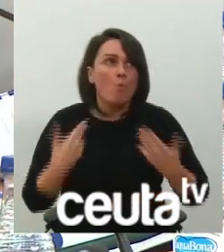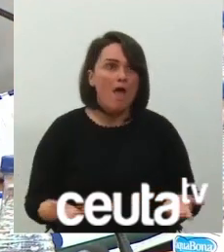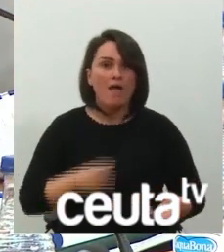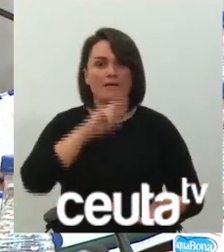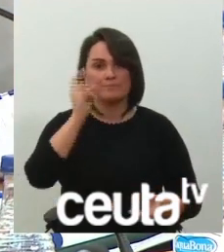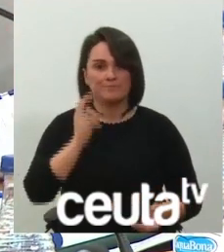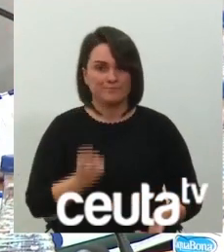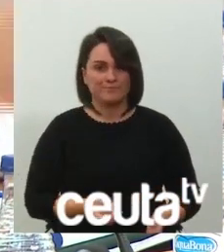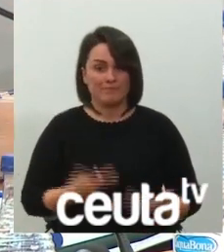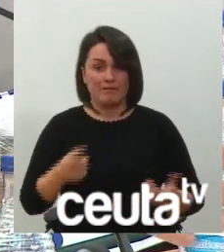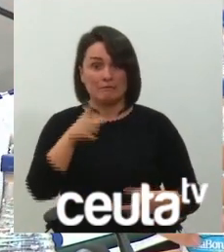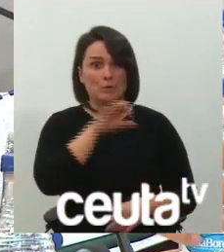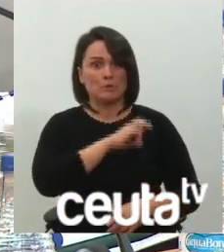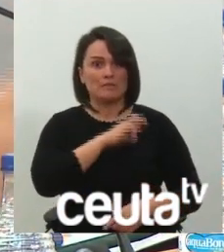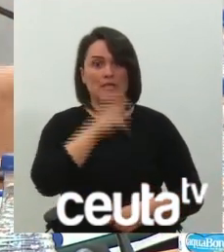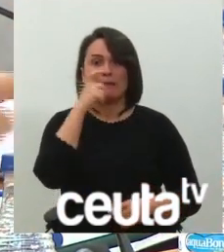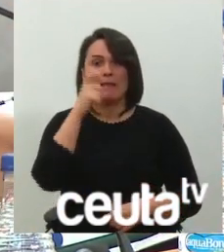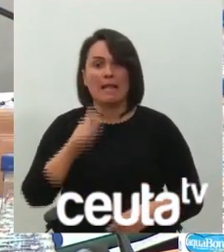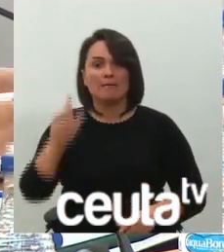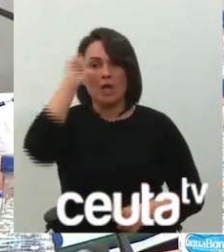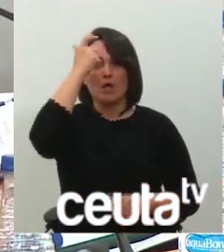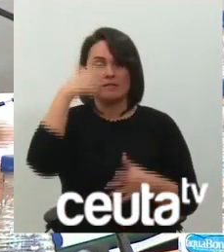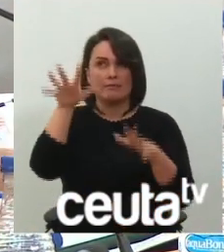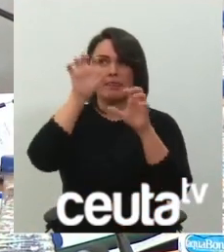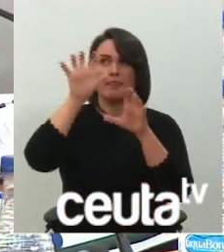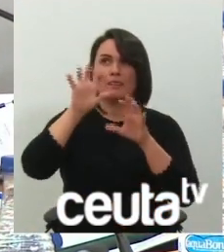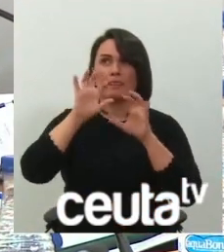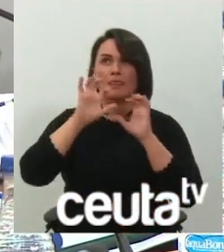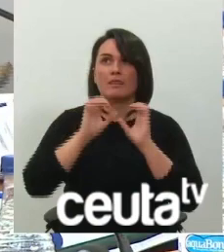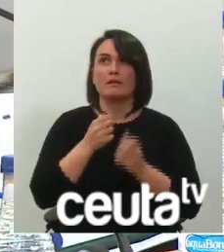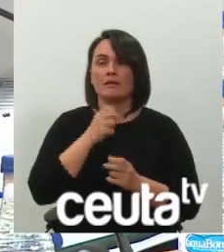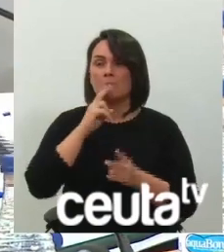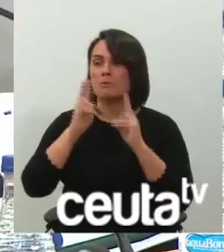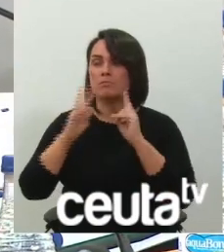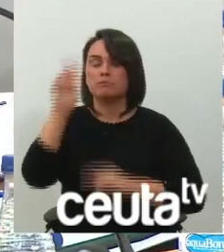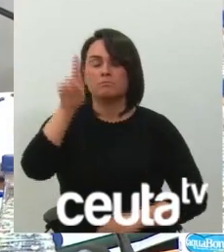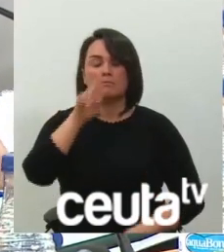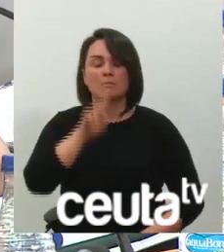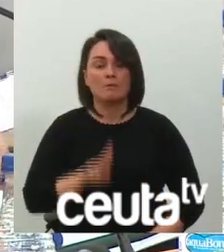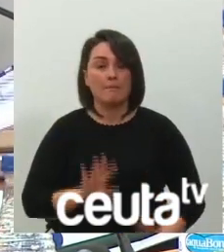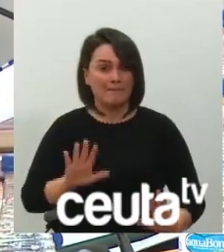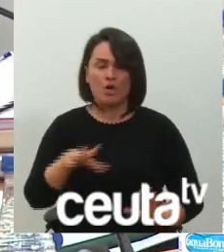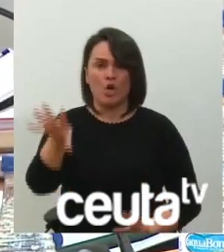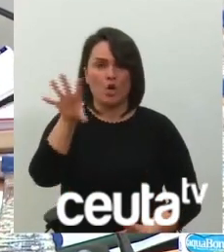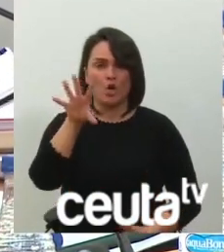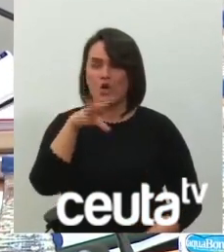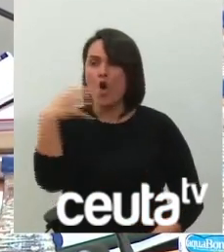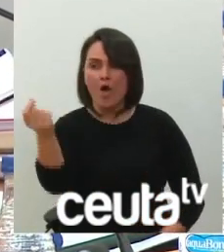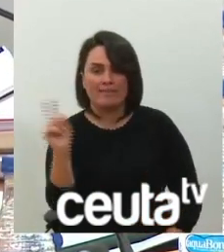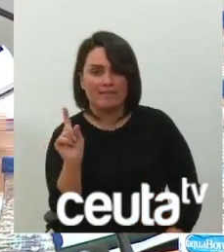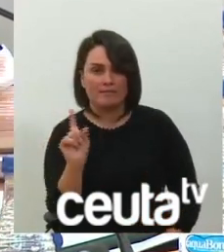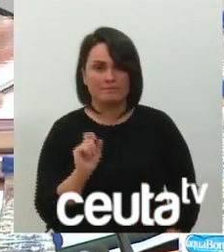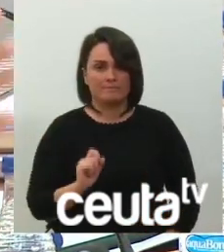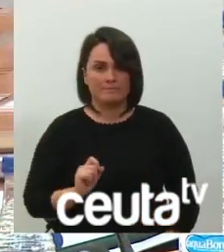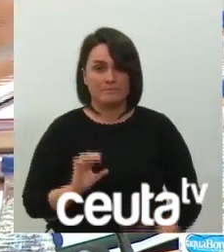consignas ya aprendidas sin saber que sobre qué base están echando realmente es es lo que es lo que hacen